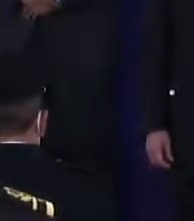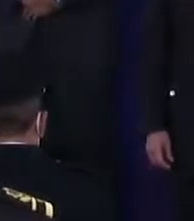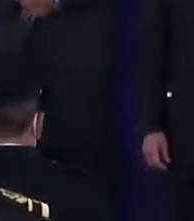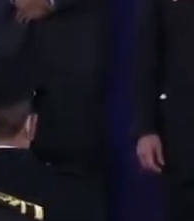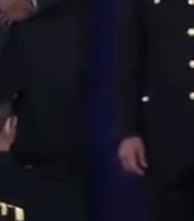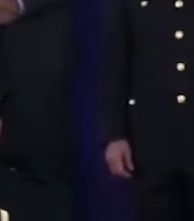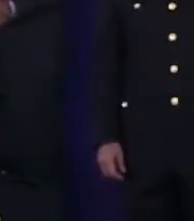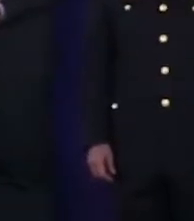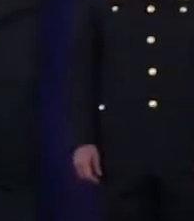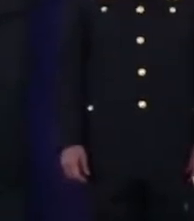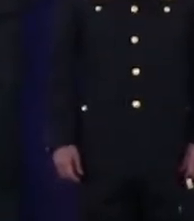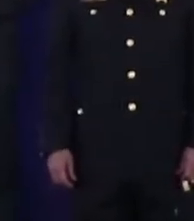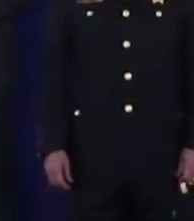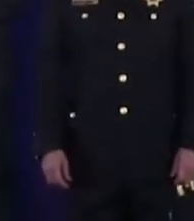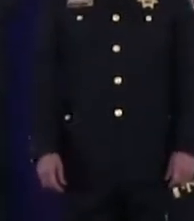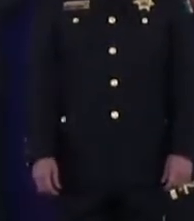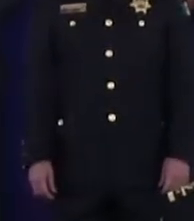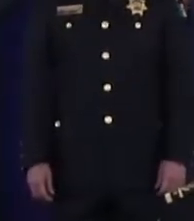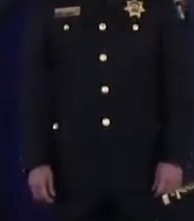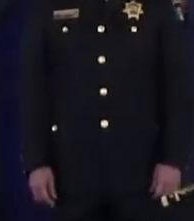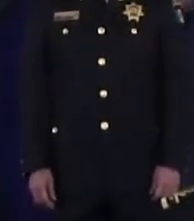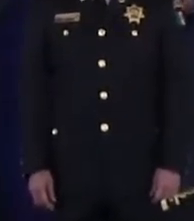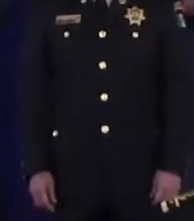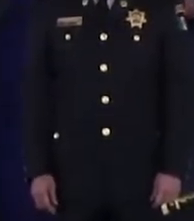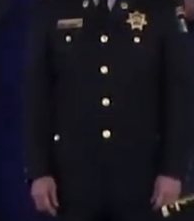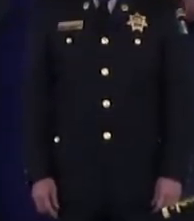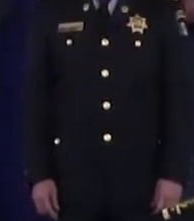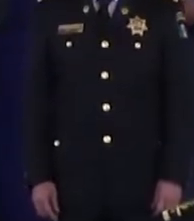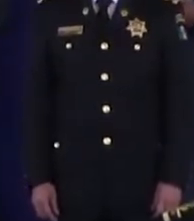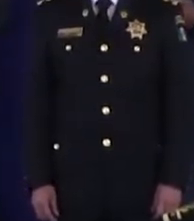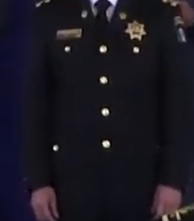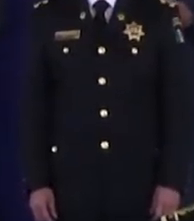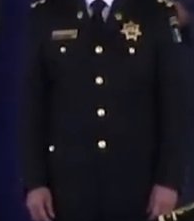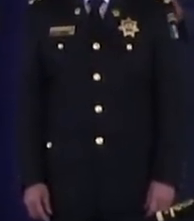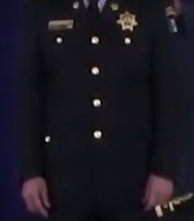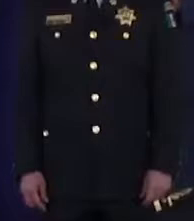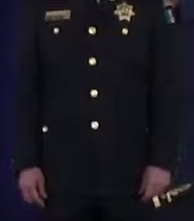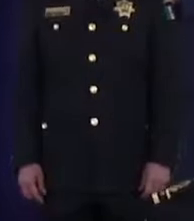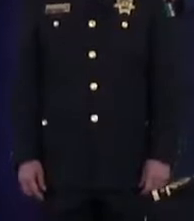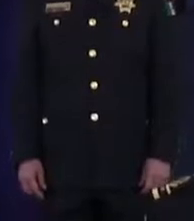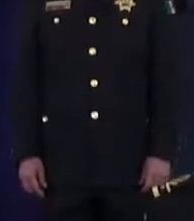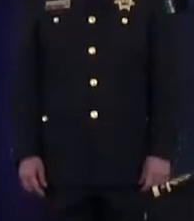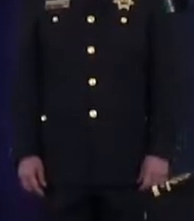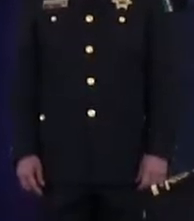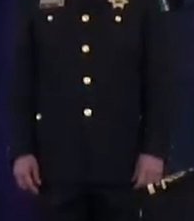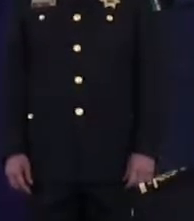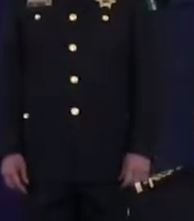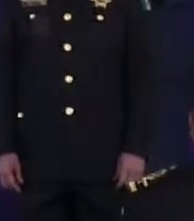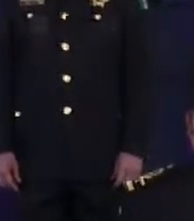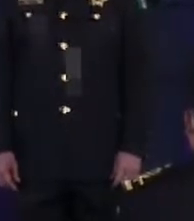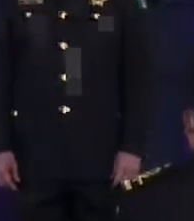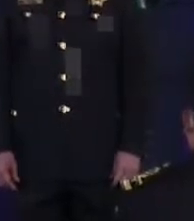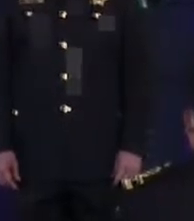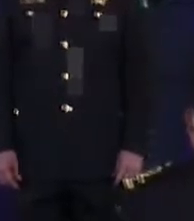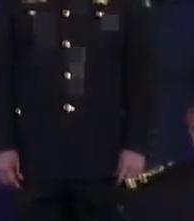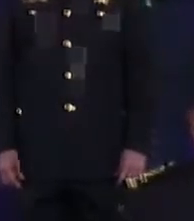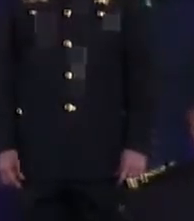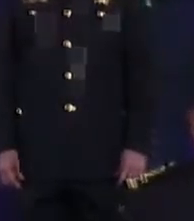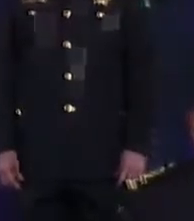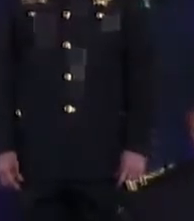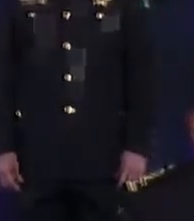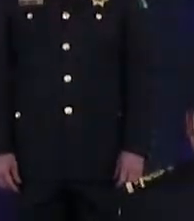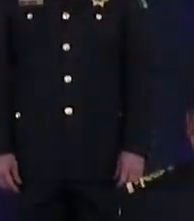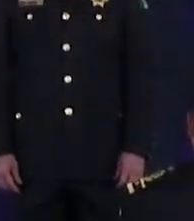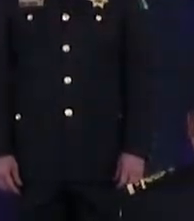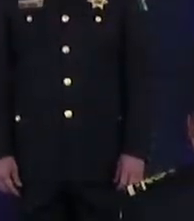Ser de pie de favor. Para dar inicio a este importante evento, rendiremos honores a nuestra enseña nacional por parte de la escolta y banda de guerra de la